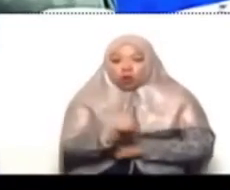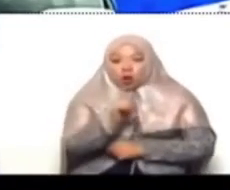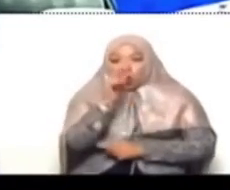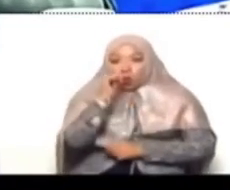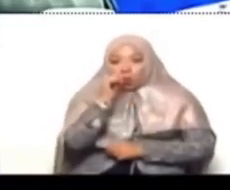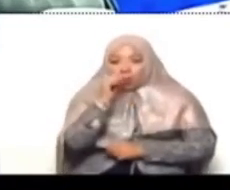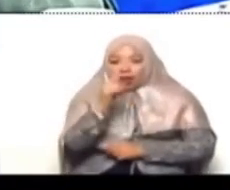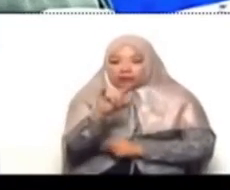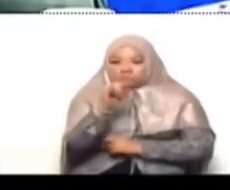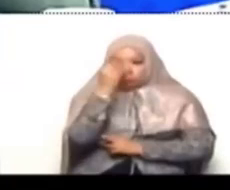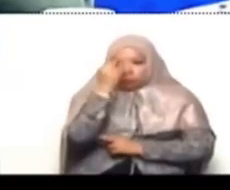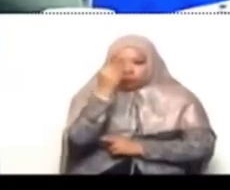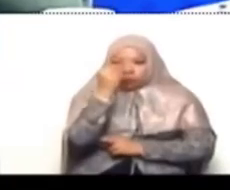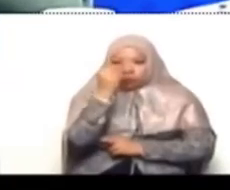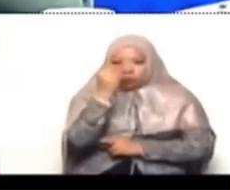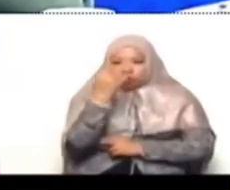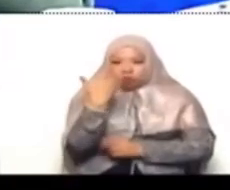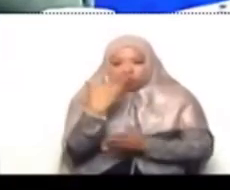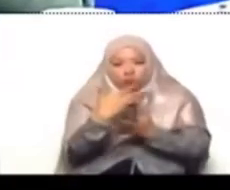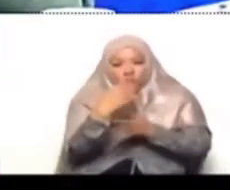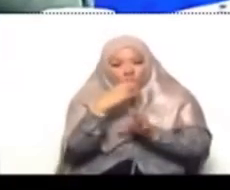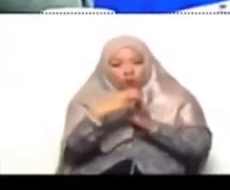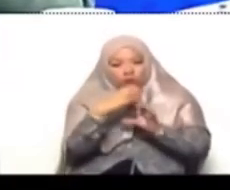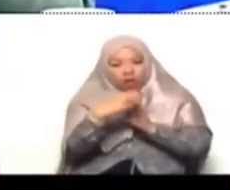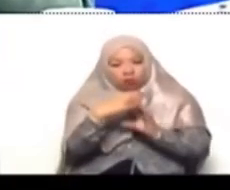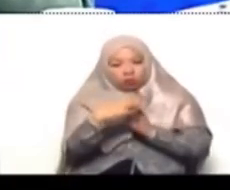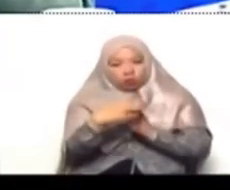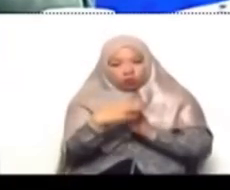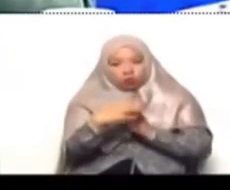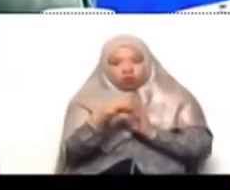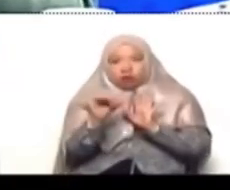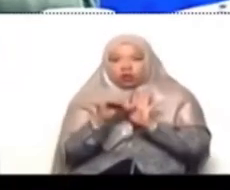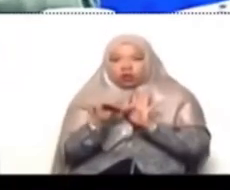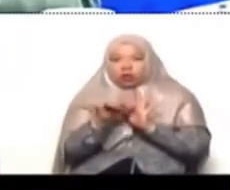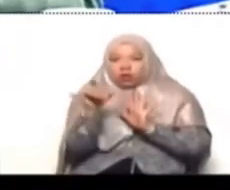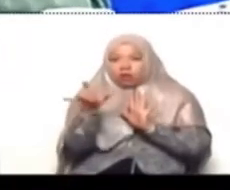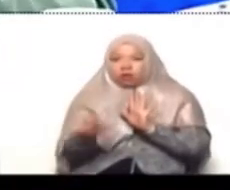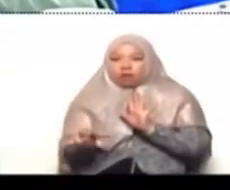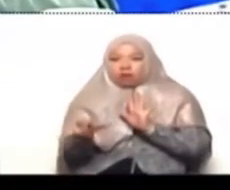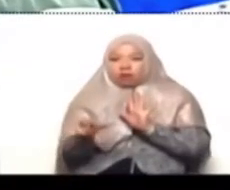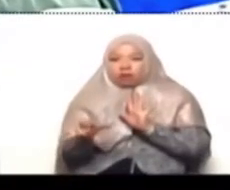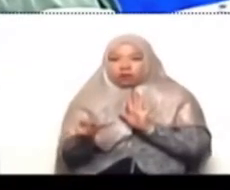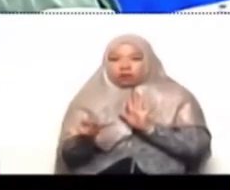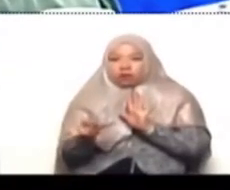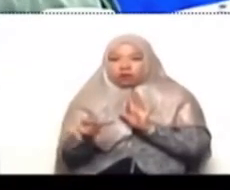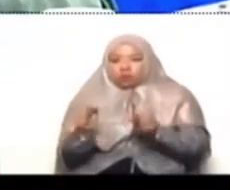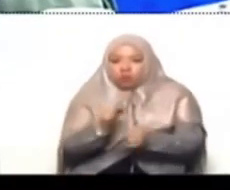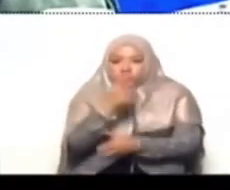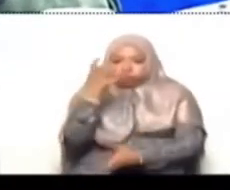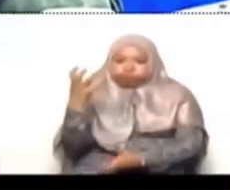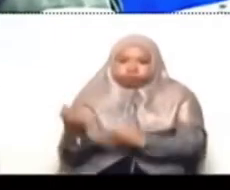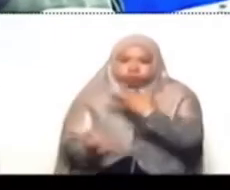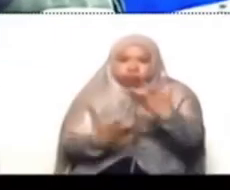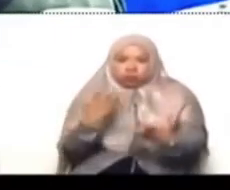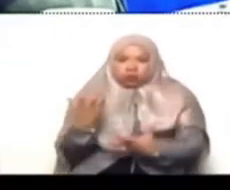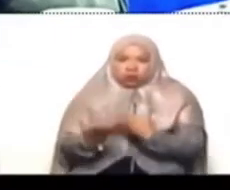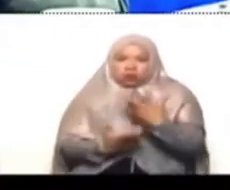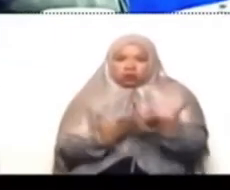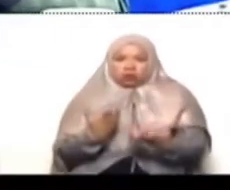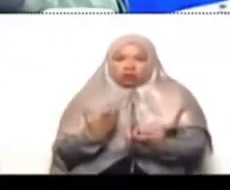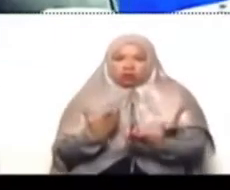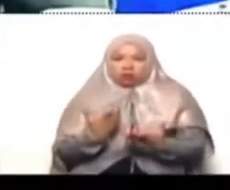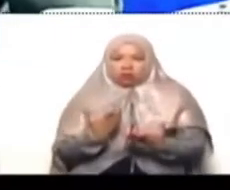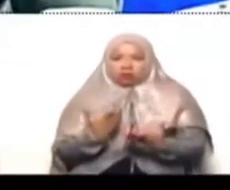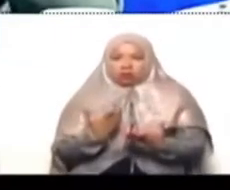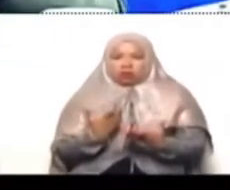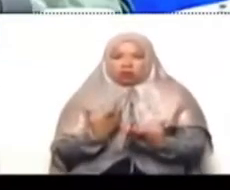habían engañado a alguien para que leyera un comunicado y al lado alguien lo iba a incendiar. Entonces iba a parecer como